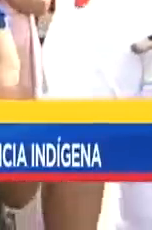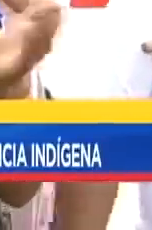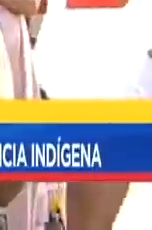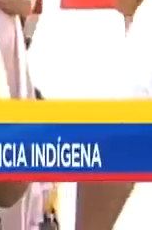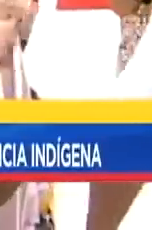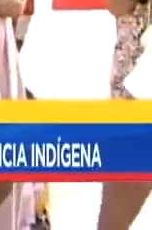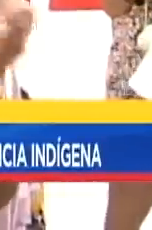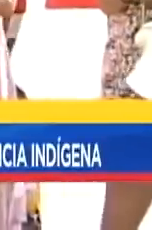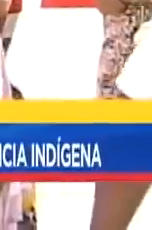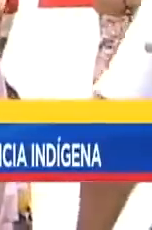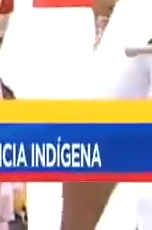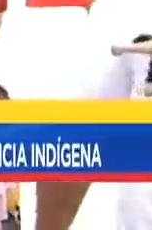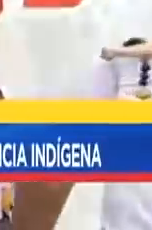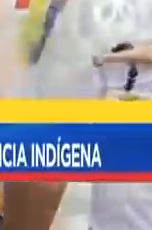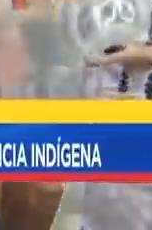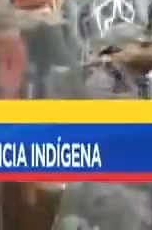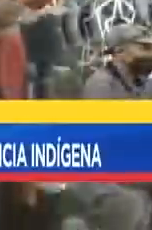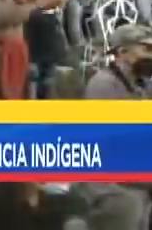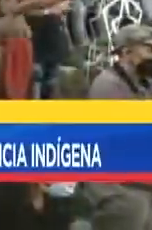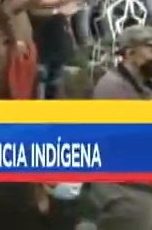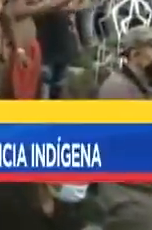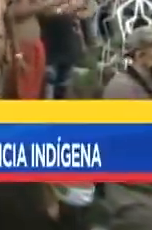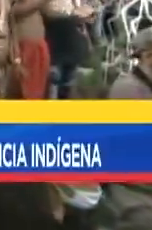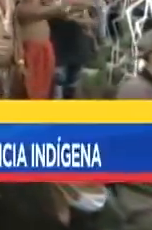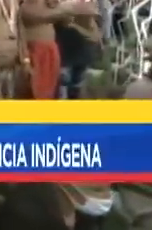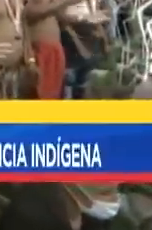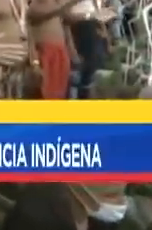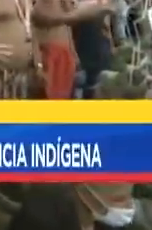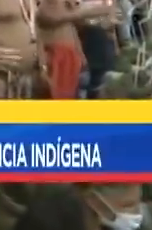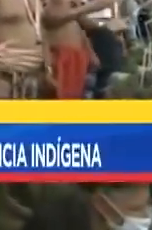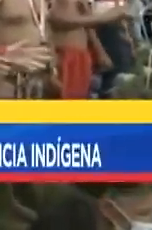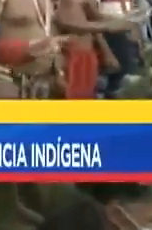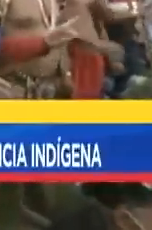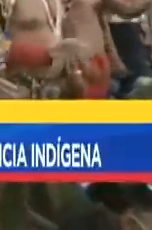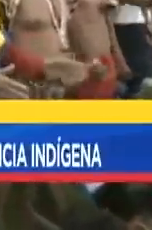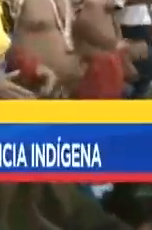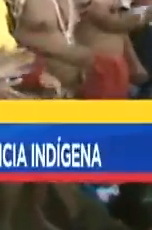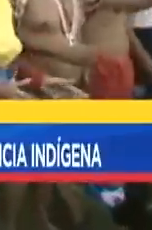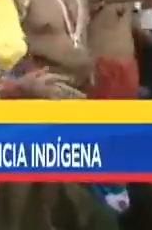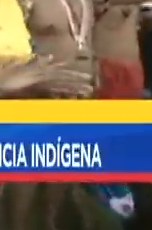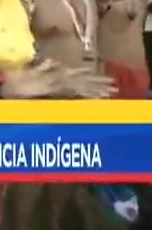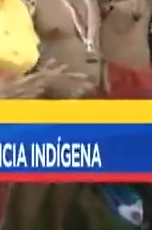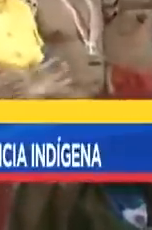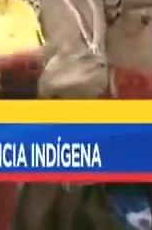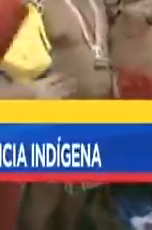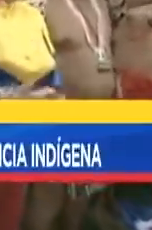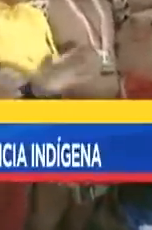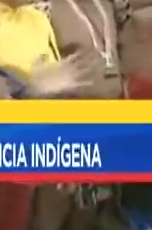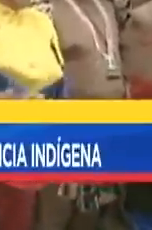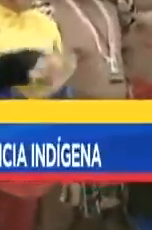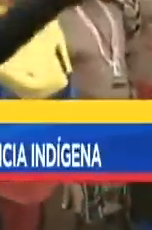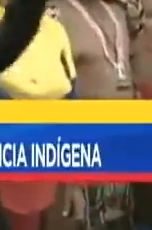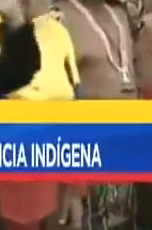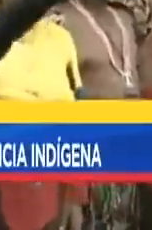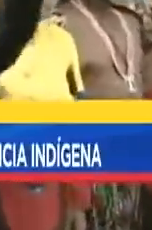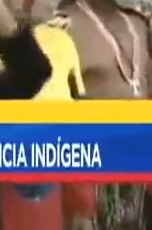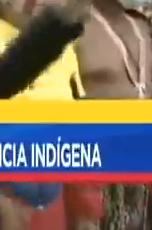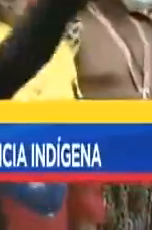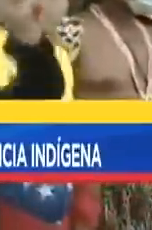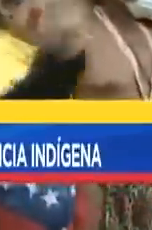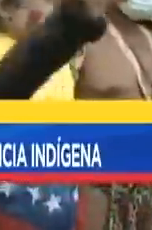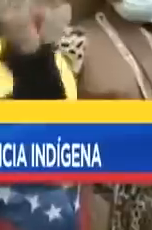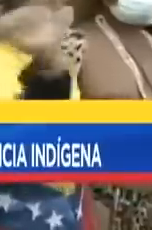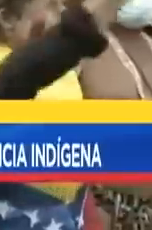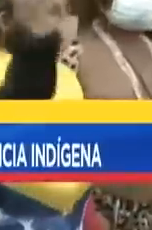el espíritu de libertad e independencia heredado de los pueblos ancestrales. Hoy la batalla es cultural y por la